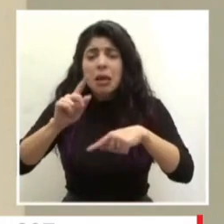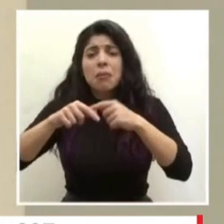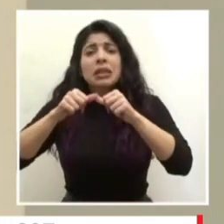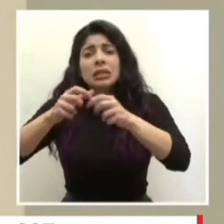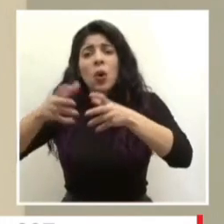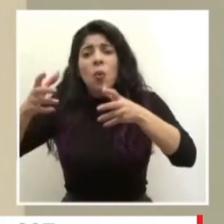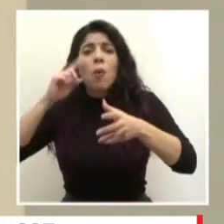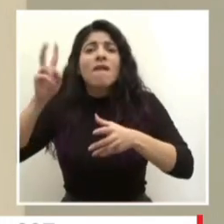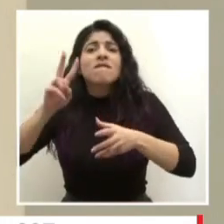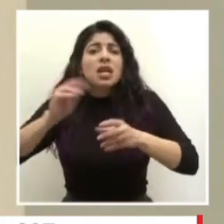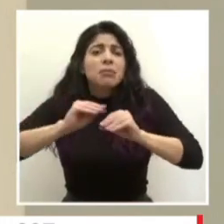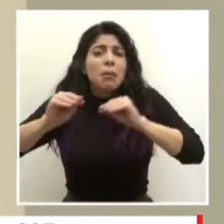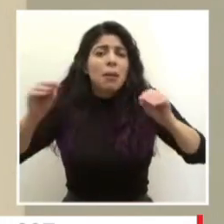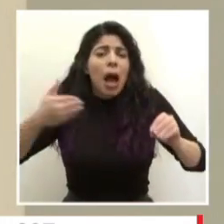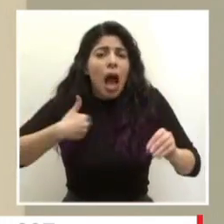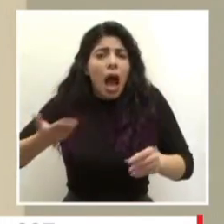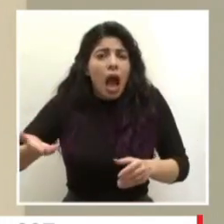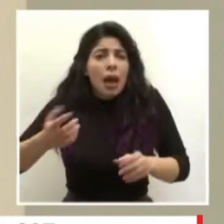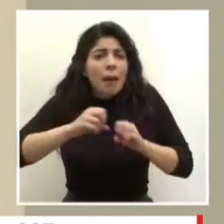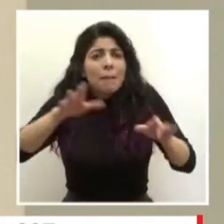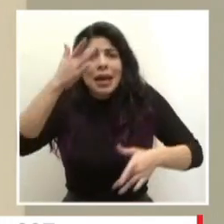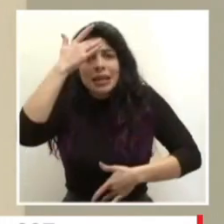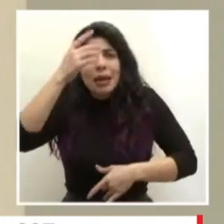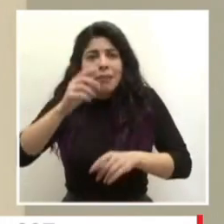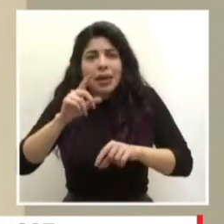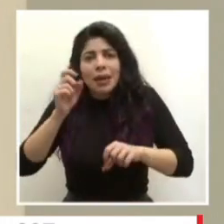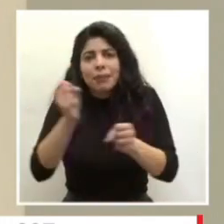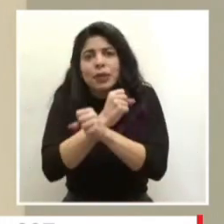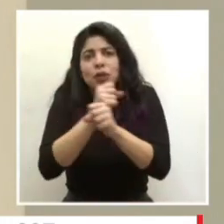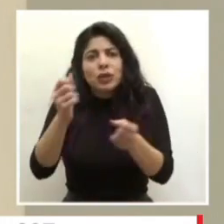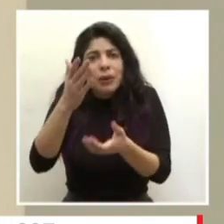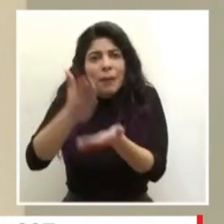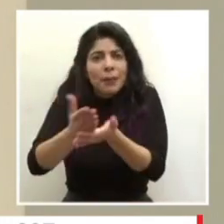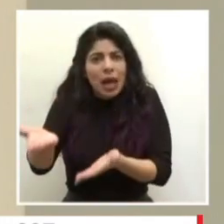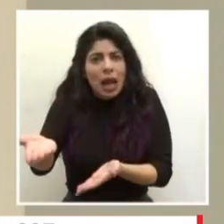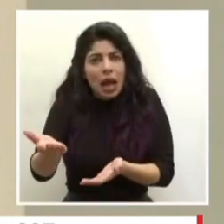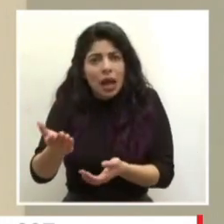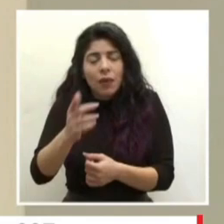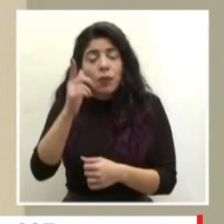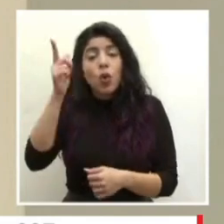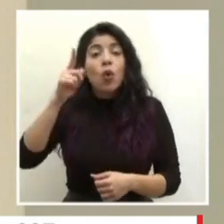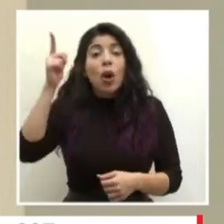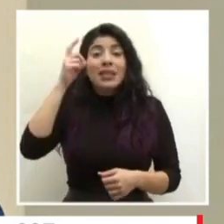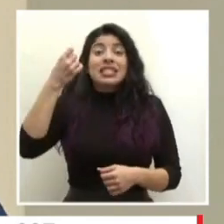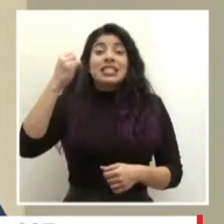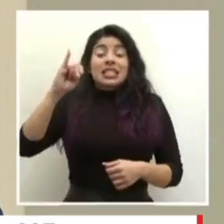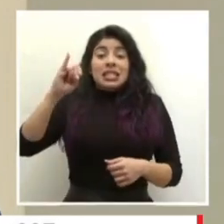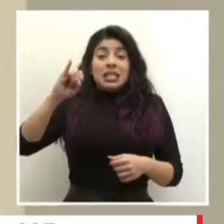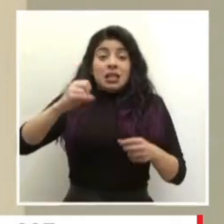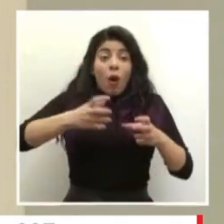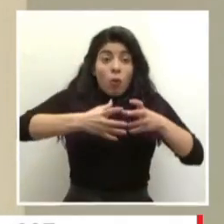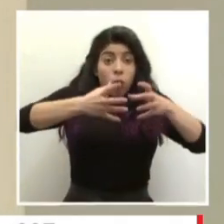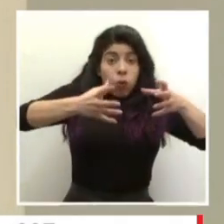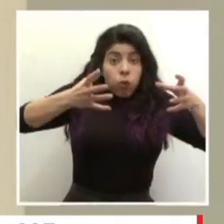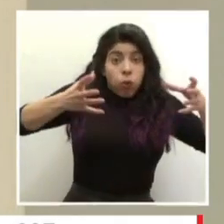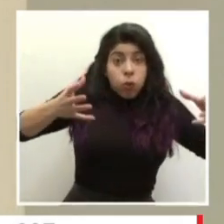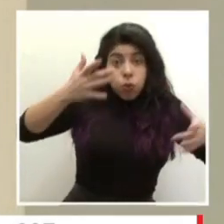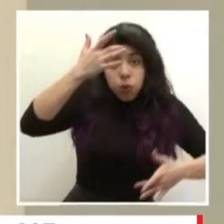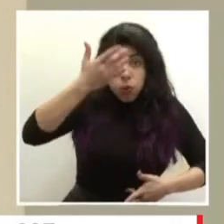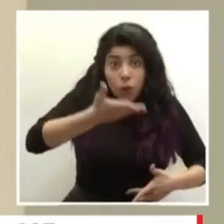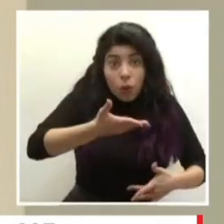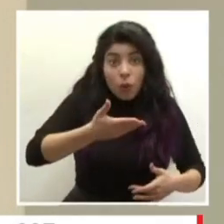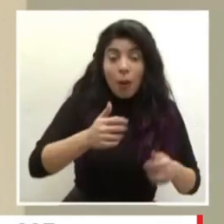el virus se transmite y porque es una pandemia y nadie la puede detener. Y obviamente, pues, si hay un aumento mucho más importante de casos,